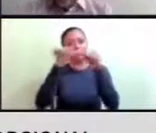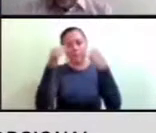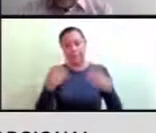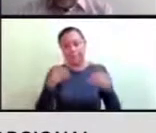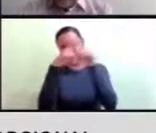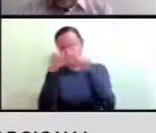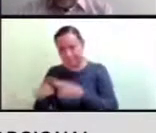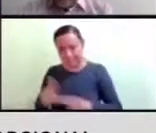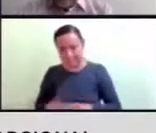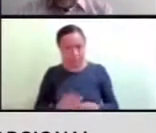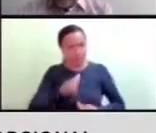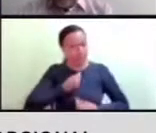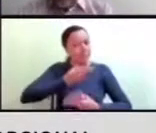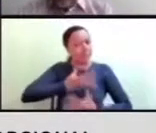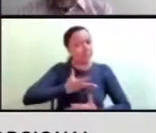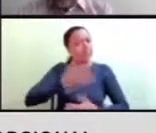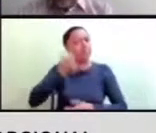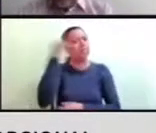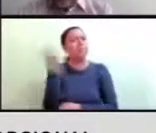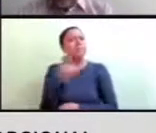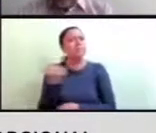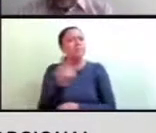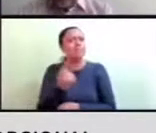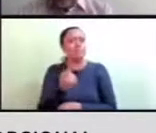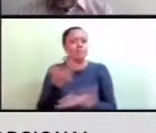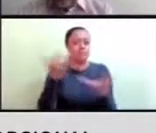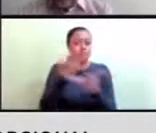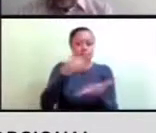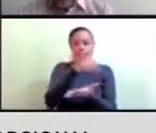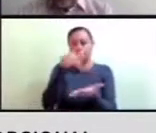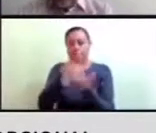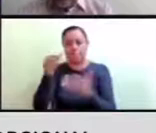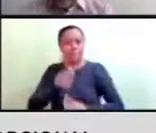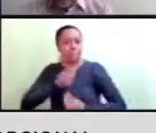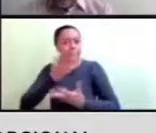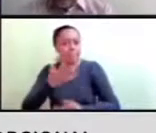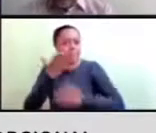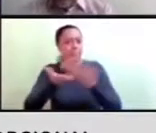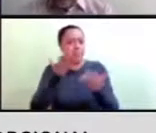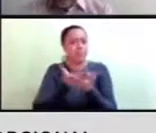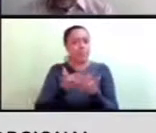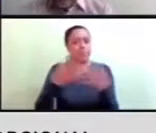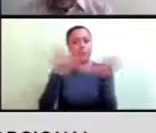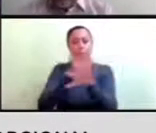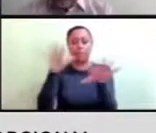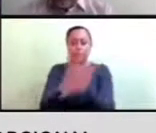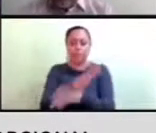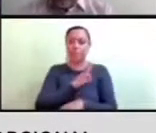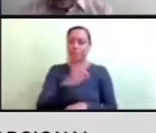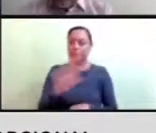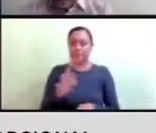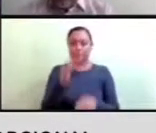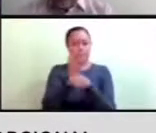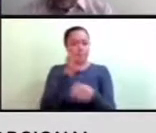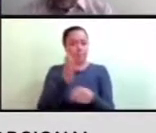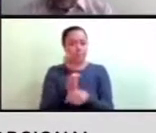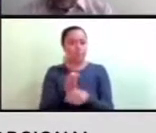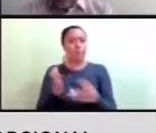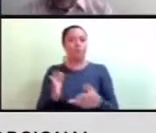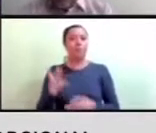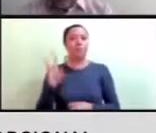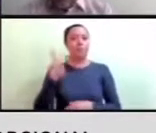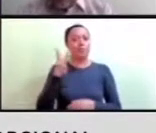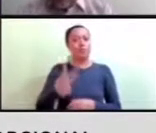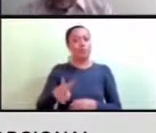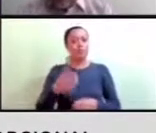manifestaciones, han servido para crear espacios de expresión y propuestas de cambio. Actualmente, la tendencia indica que el arte tiene